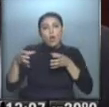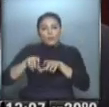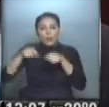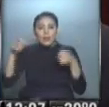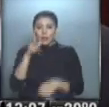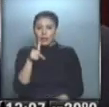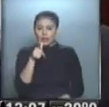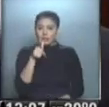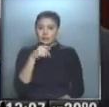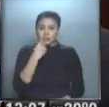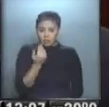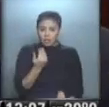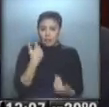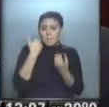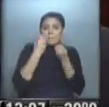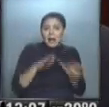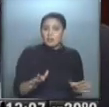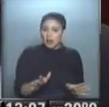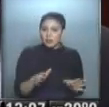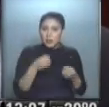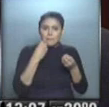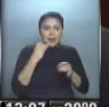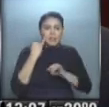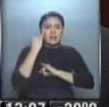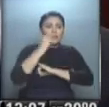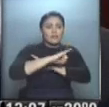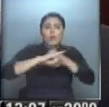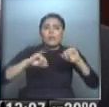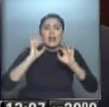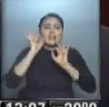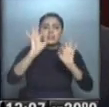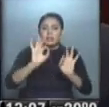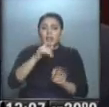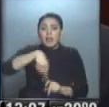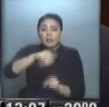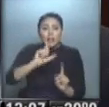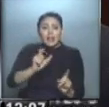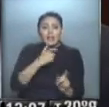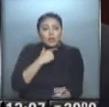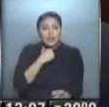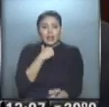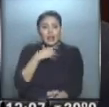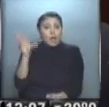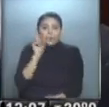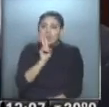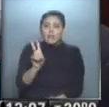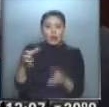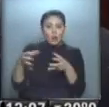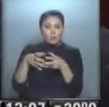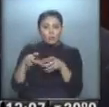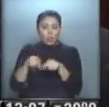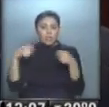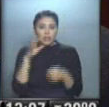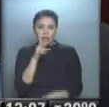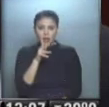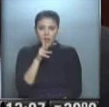va a perder una gran cantidad de posibilidades de llegar al público, público que quiere escuchar su voz. Eso se hace en un criterio